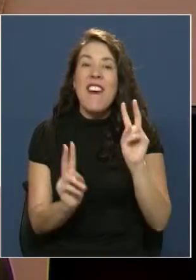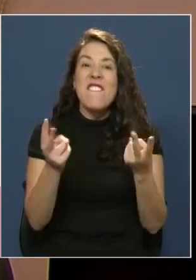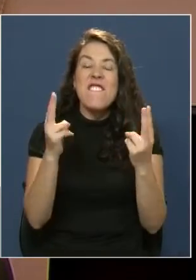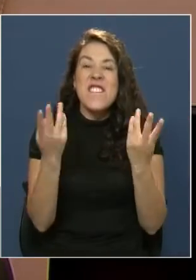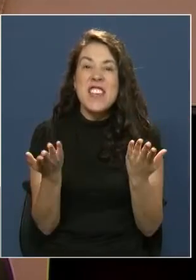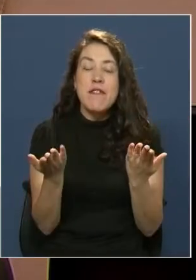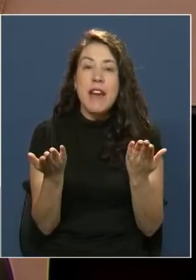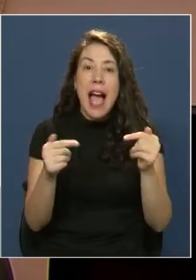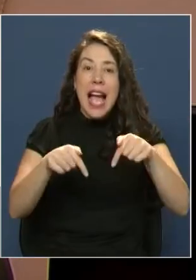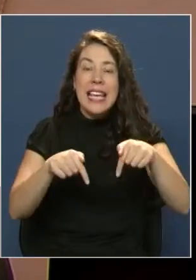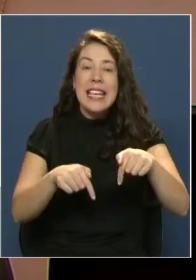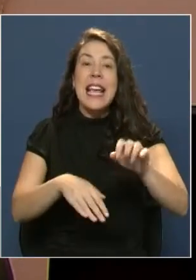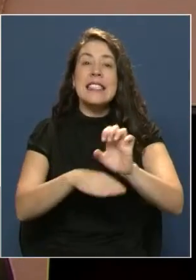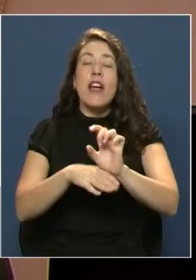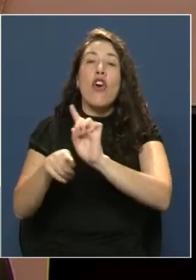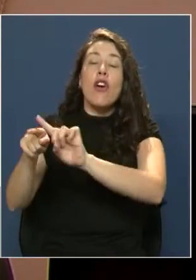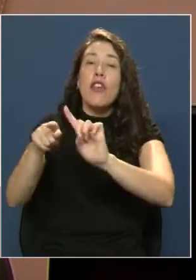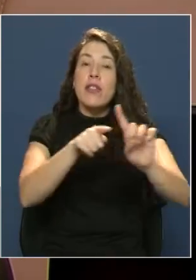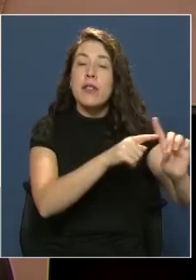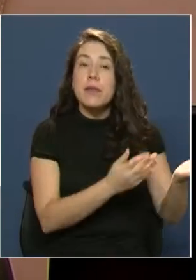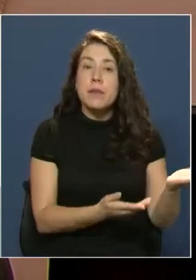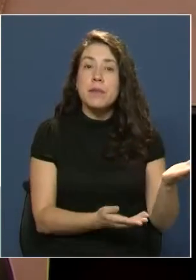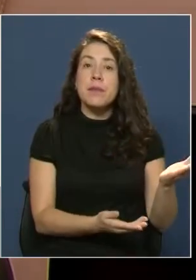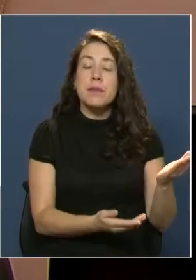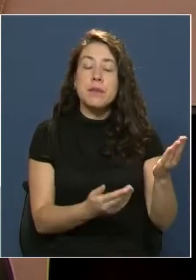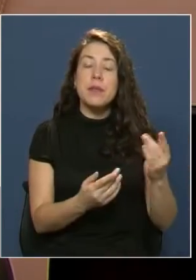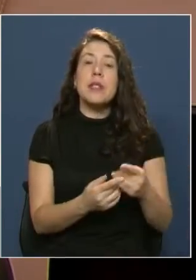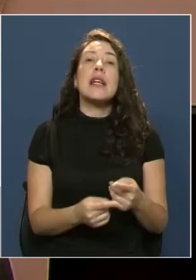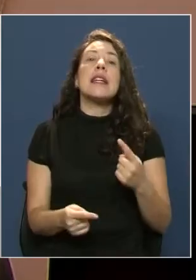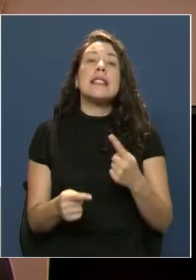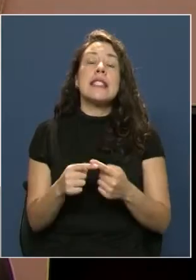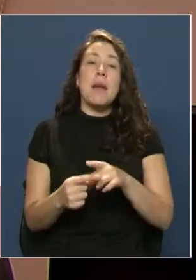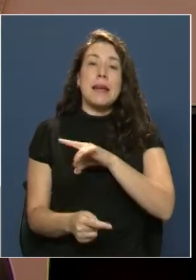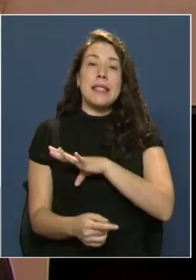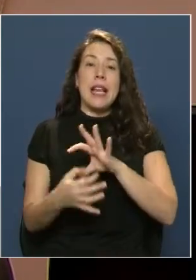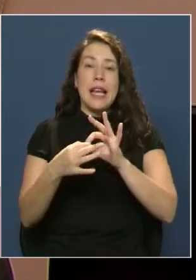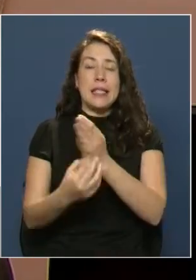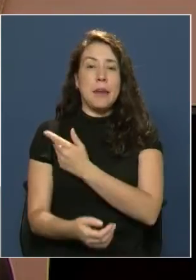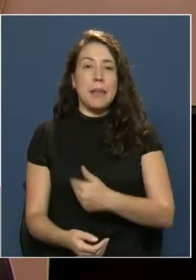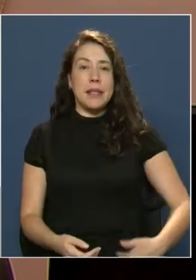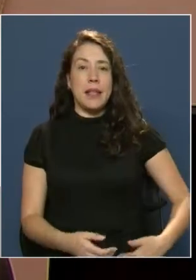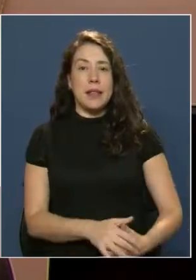este Estado plurinacional que osamos llamar Chile. Muchas gracias, Presidente.